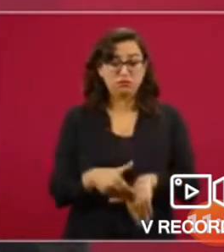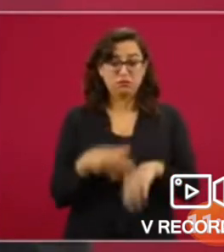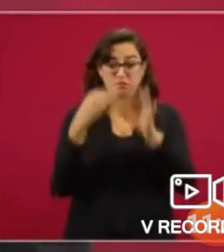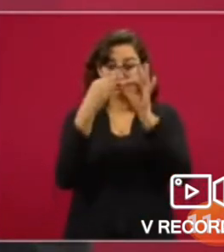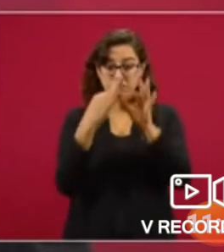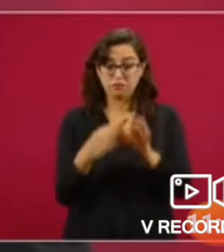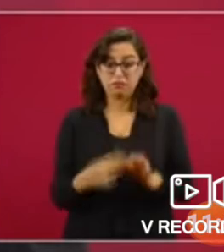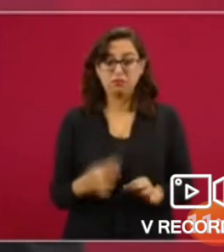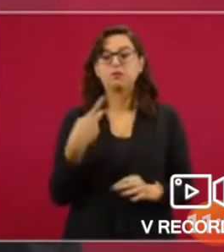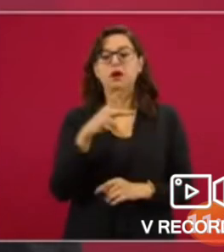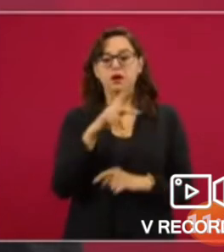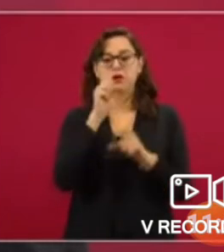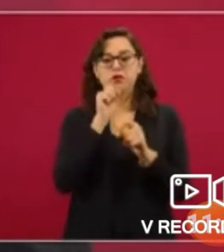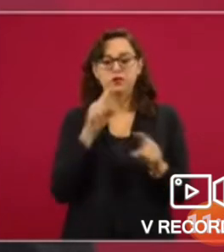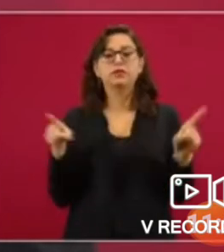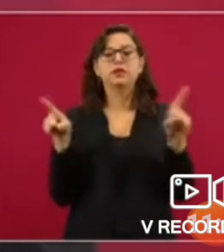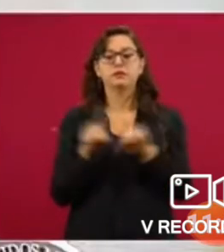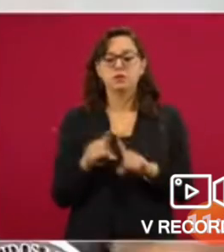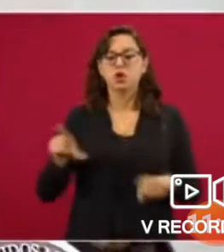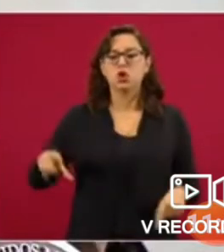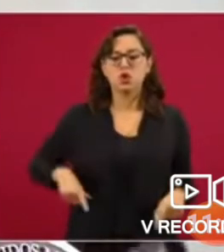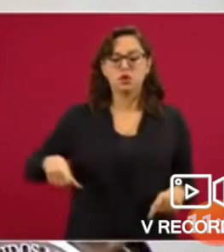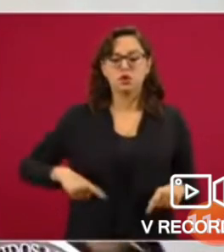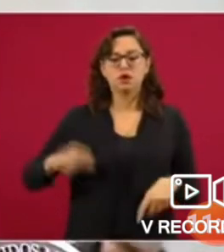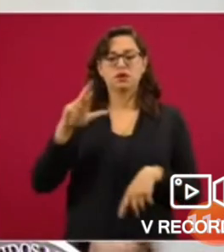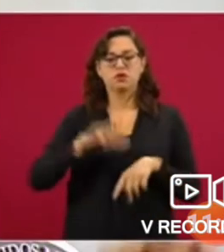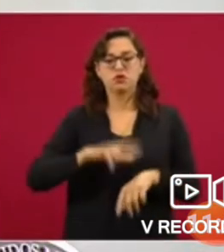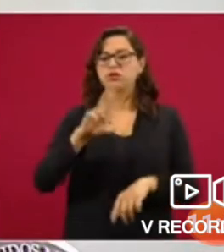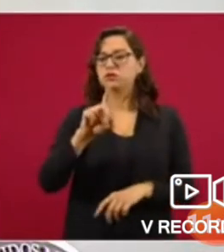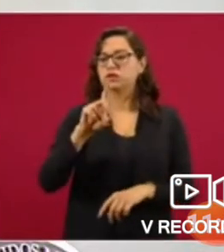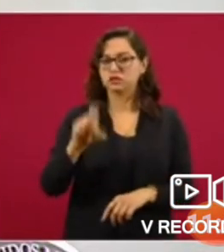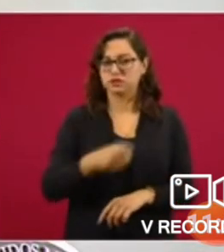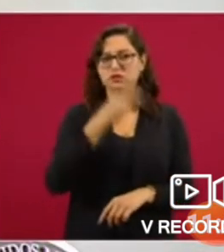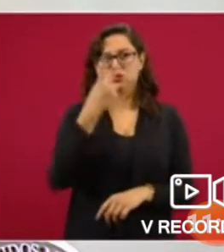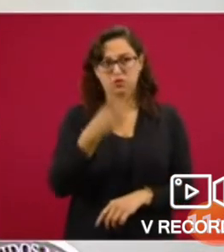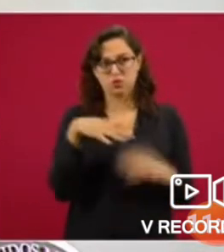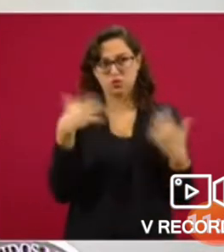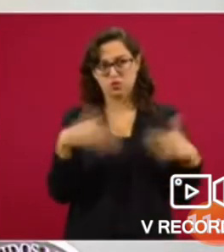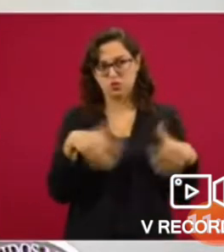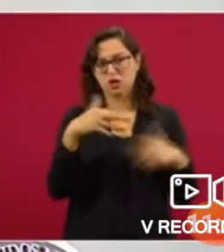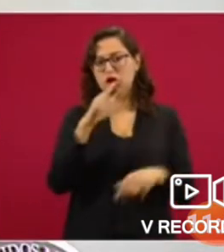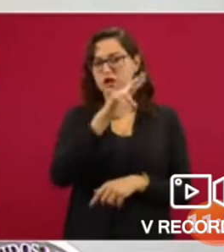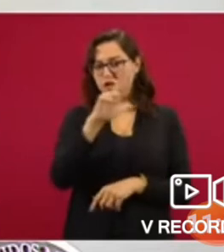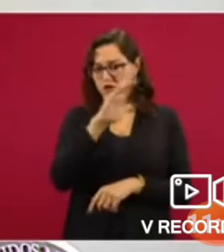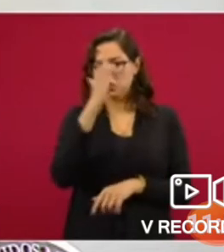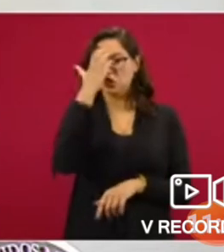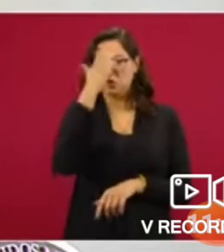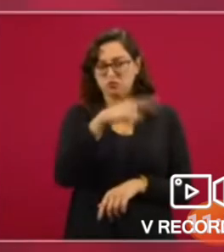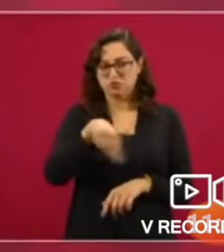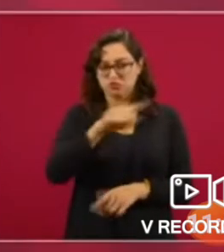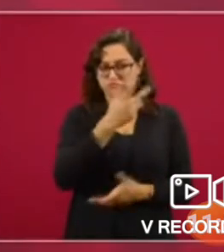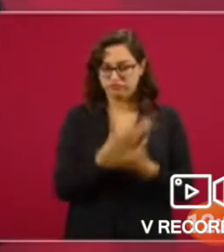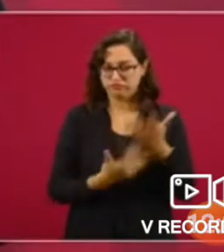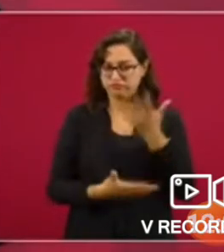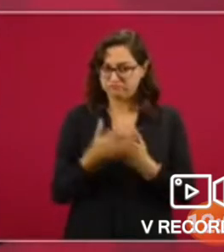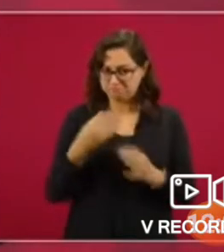luego el reconocimiento a los 32 gobiernos estatales, quienes han tenido estas acciones muy juiciosas, muy